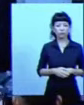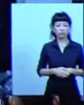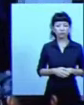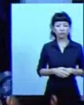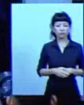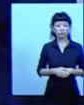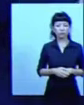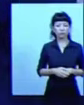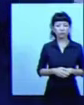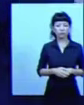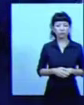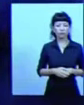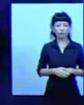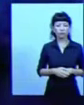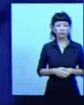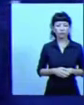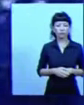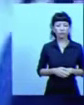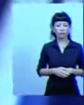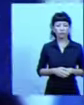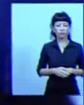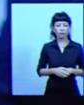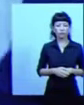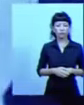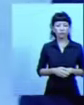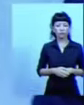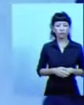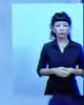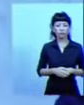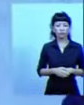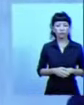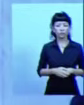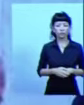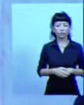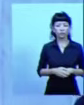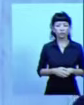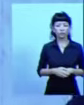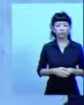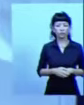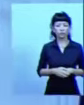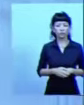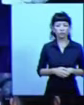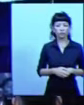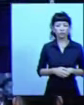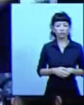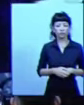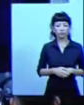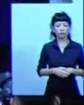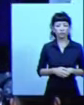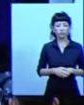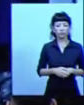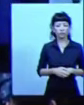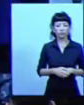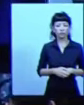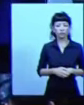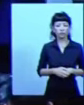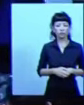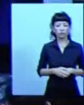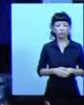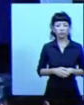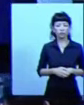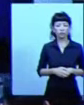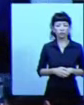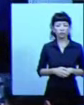ejemplo no por ejemplo digamos eh después eh que me permite una hay que está bueno destacar